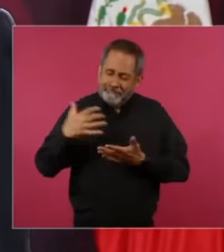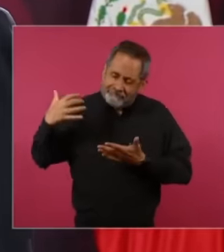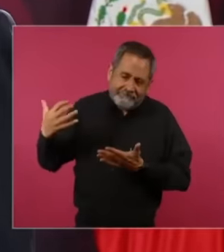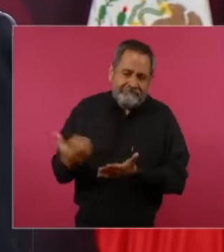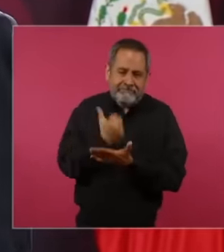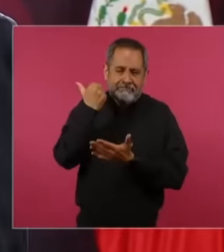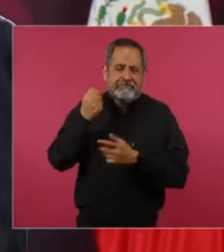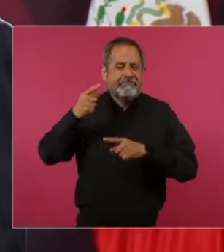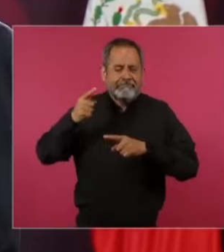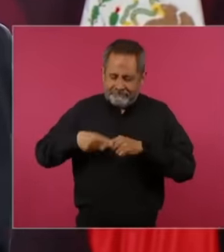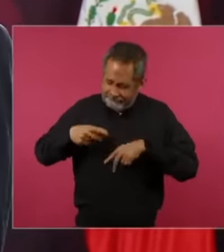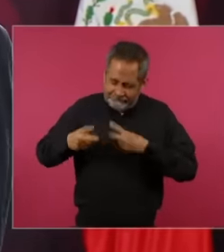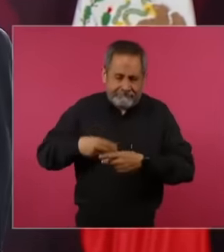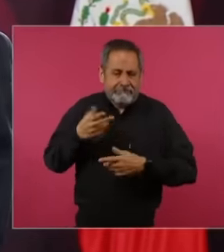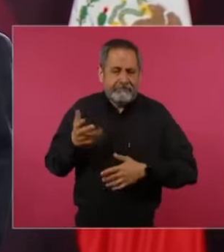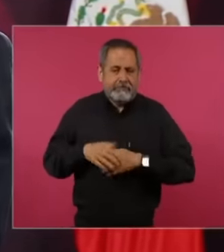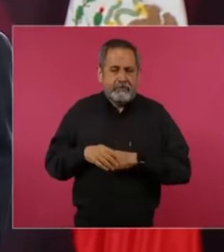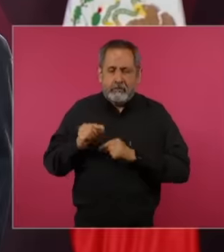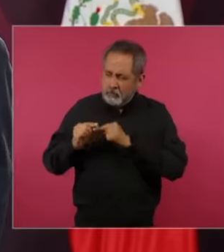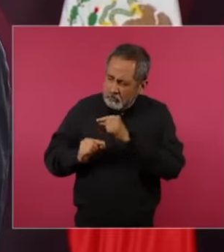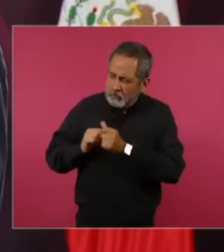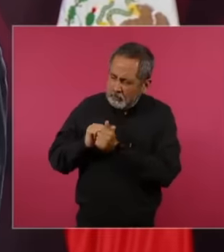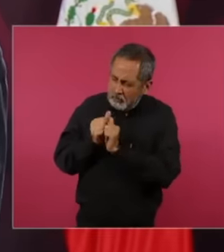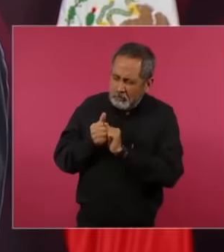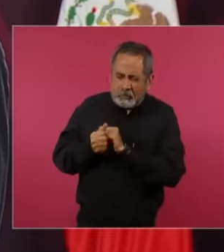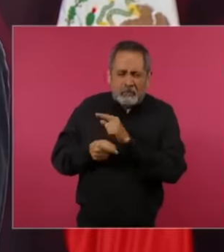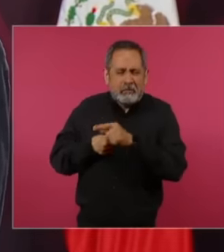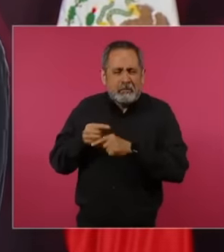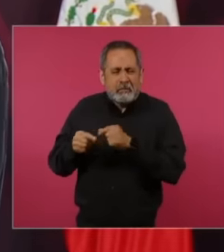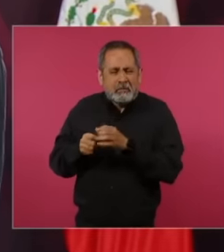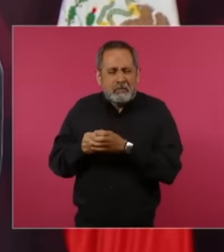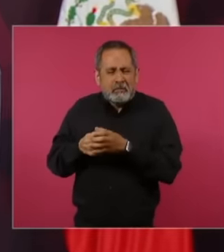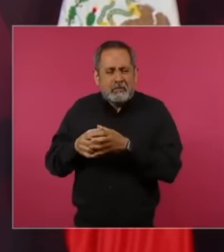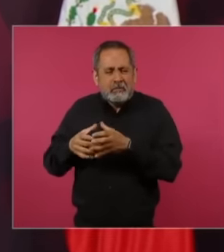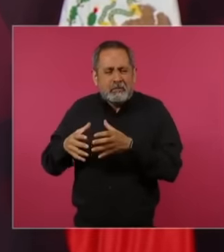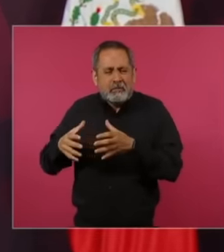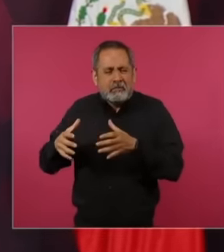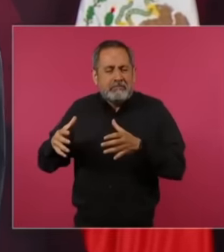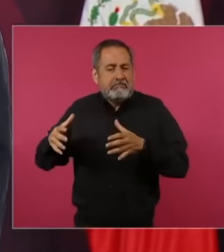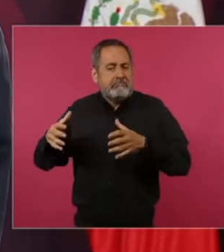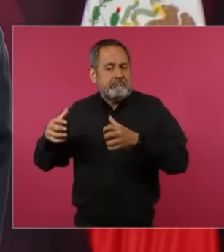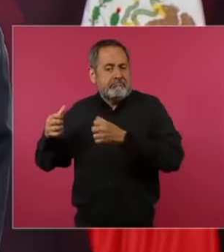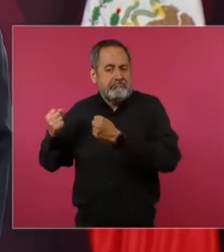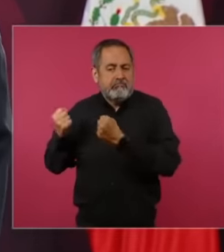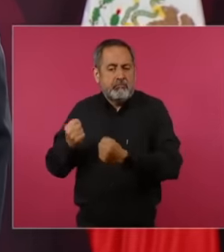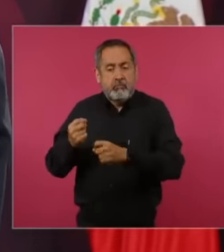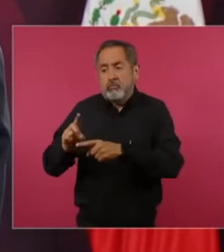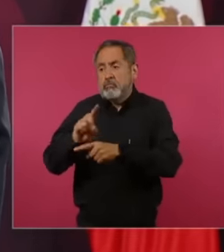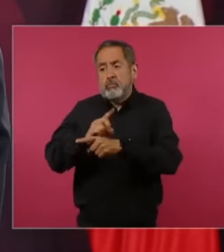y fue algo que se fue gestando desde hace mucho tiempo.